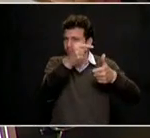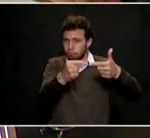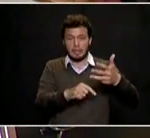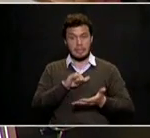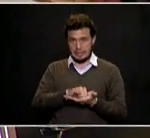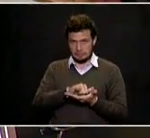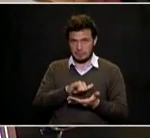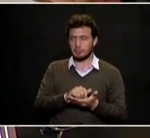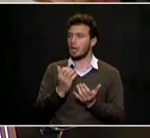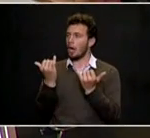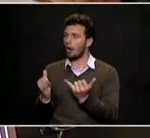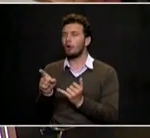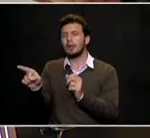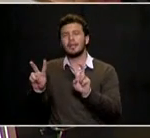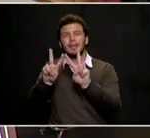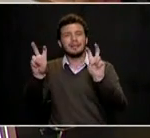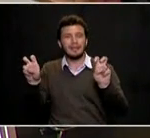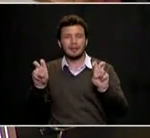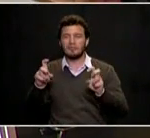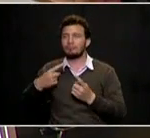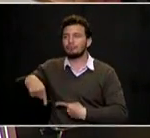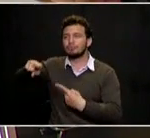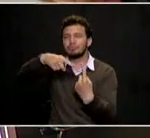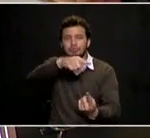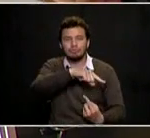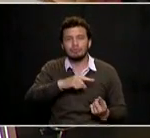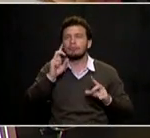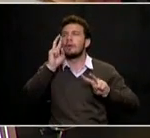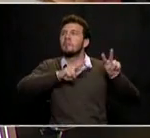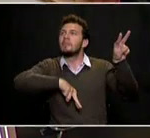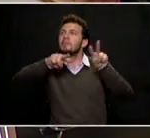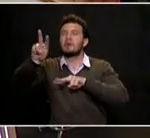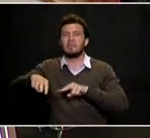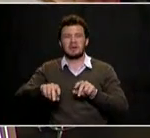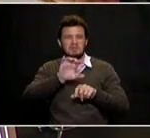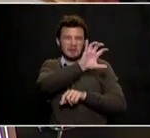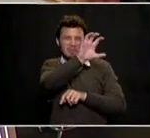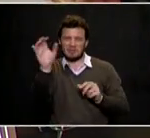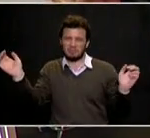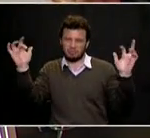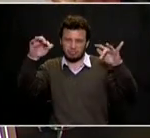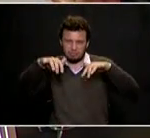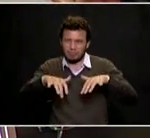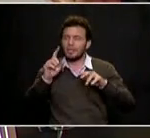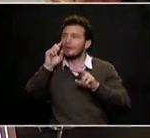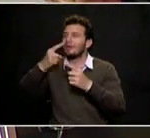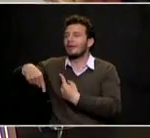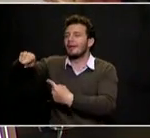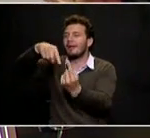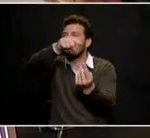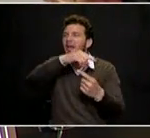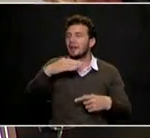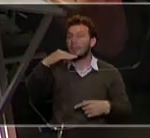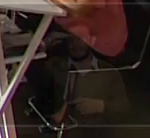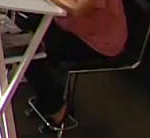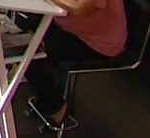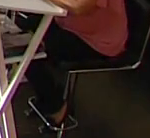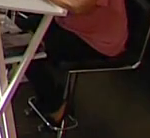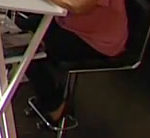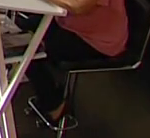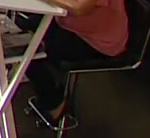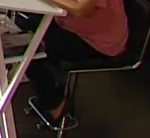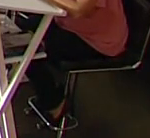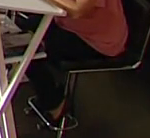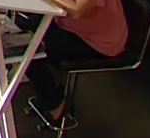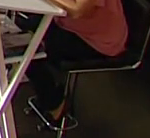hablar de turismo con la misma pregunta en este caso iniciaría respondiendo jairo herrán vargas la pregunta es